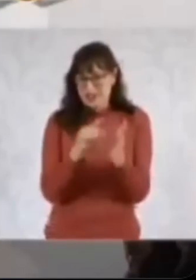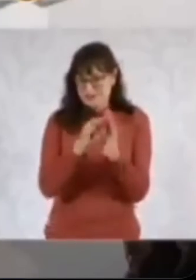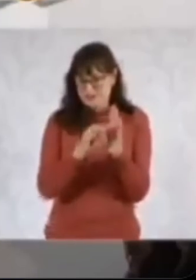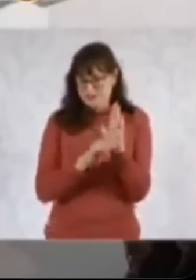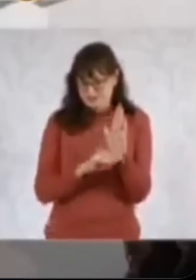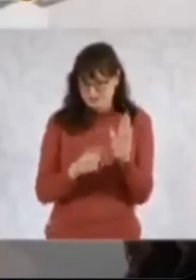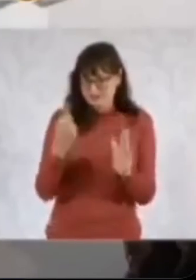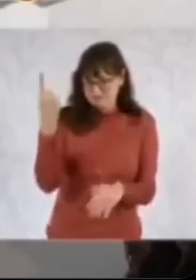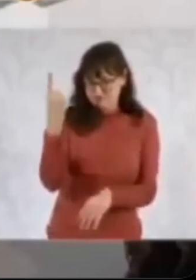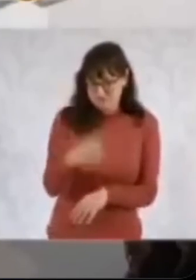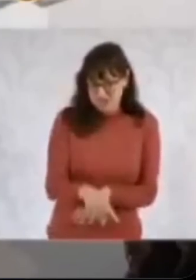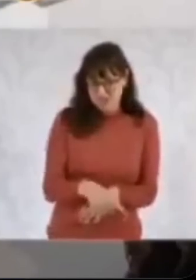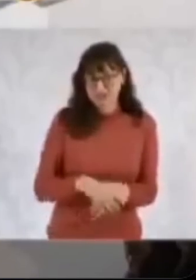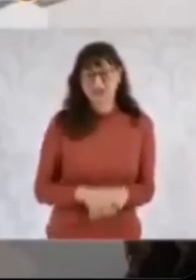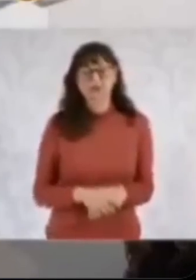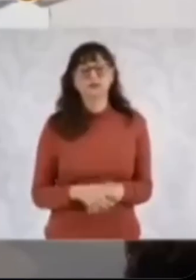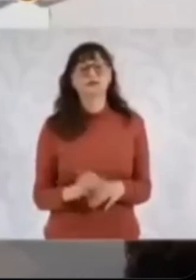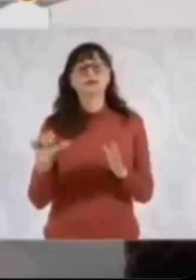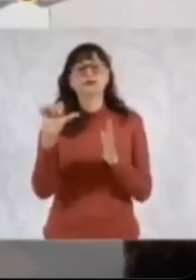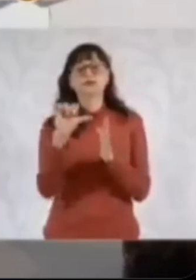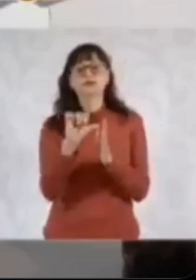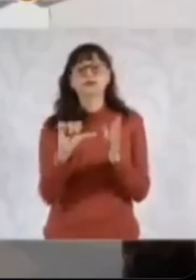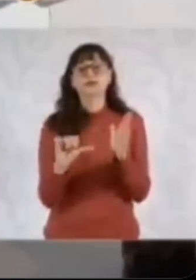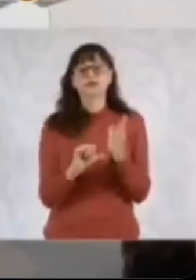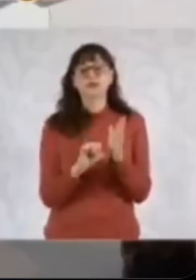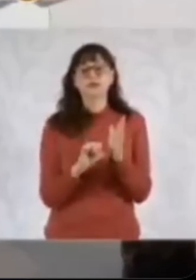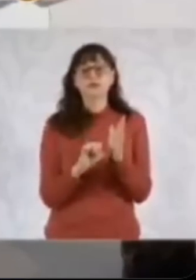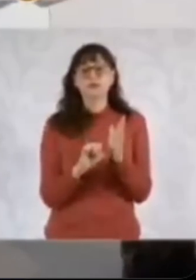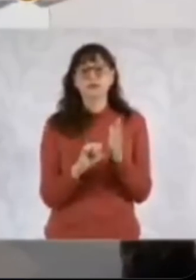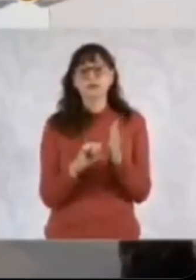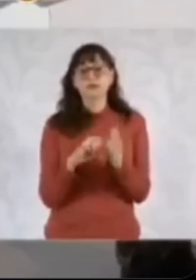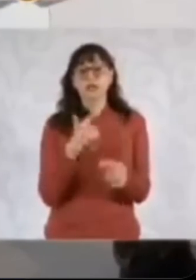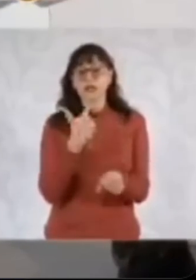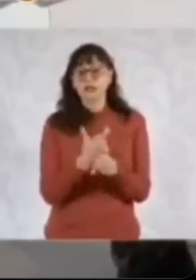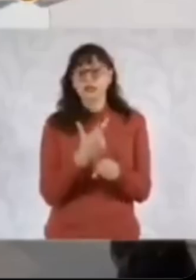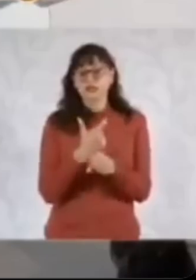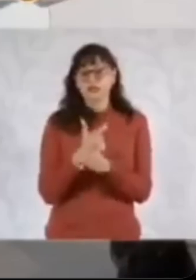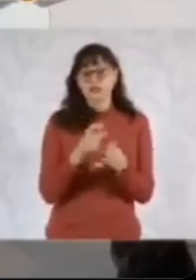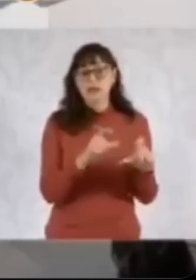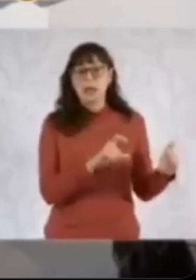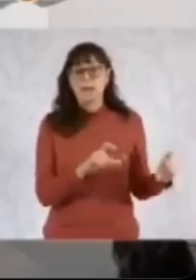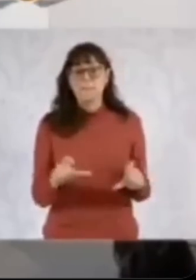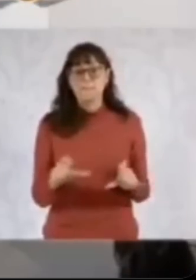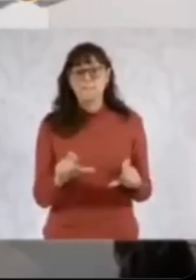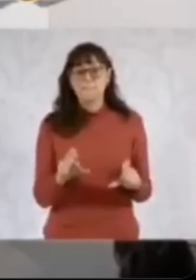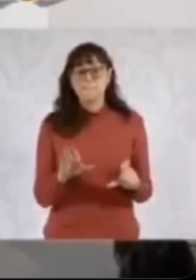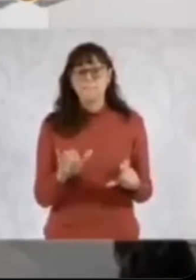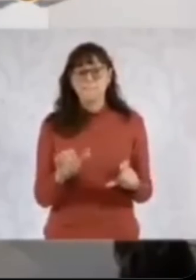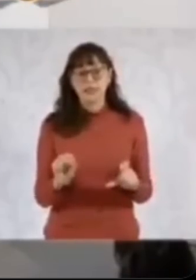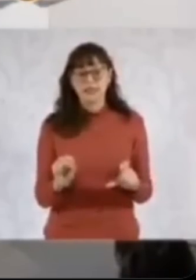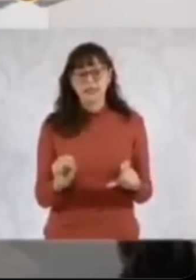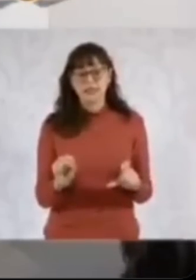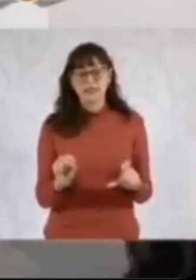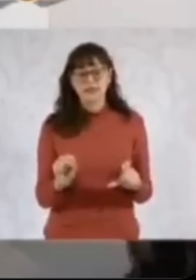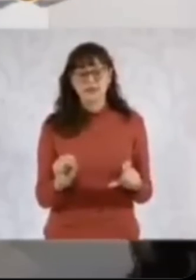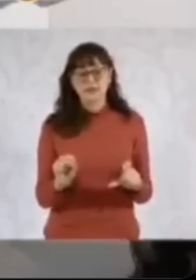Vamos a ir a una parte de la conferencia de la presidenta de México, Claudia